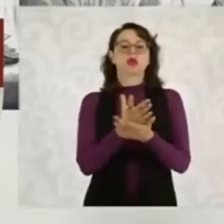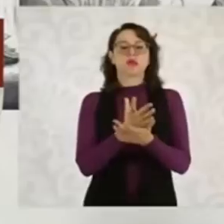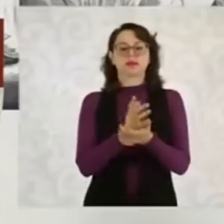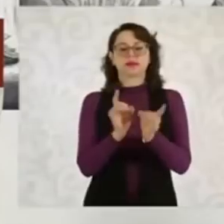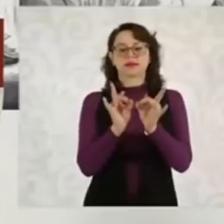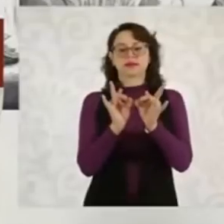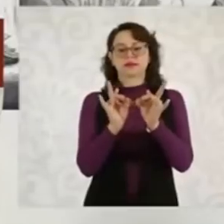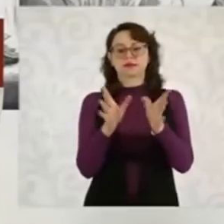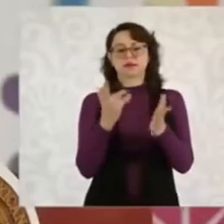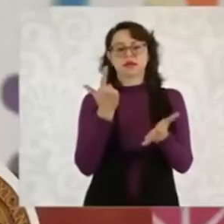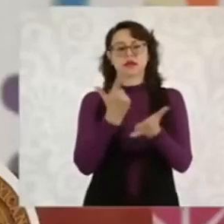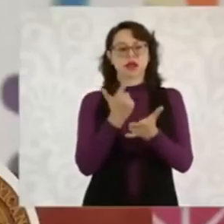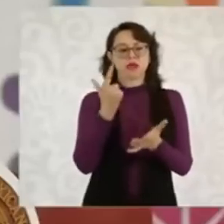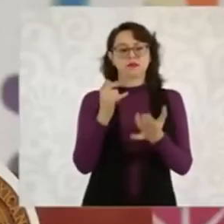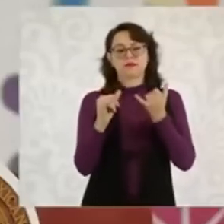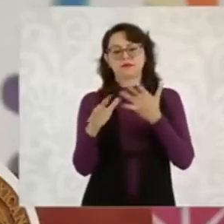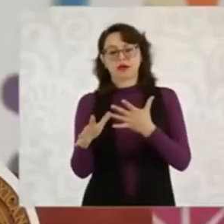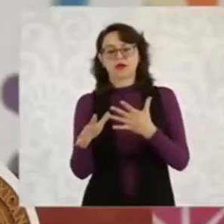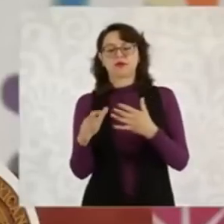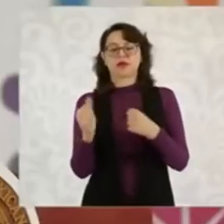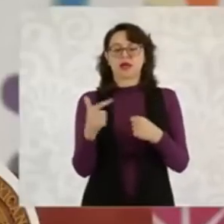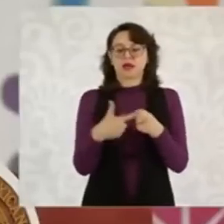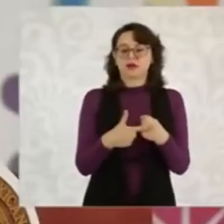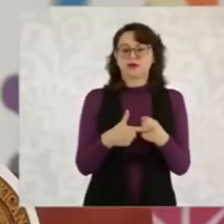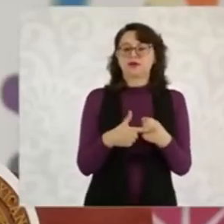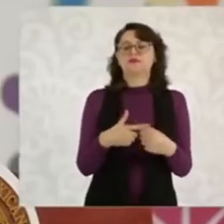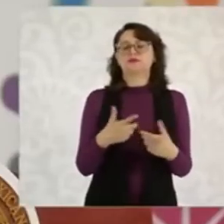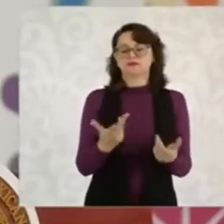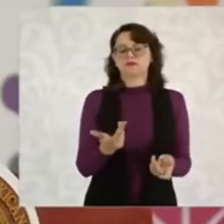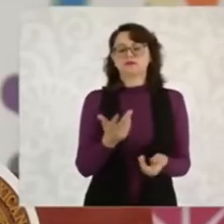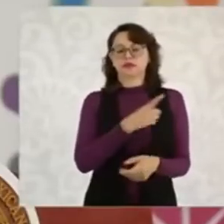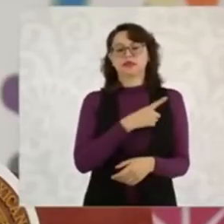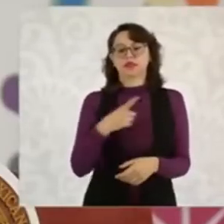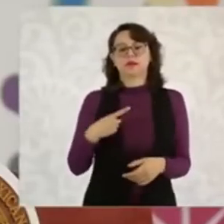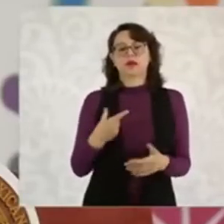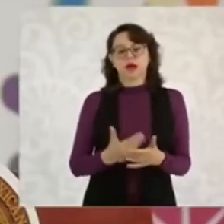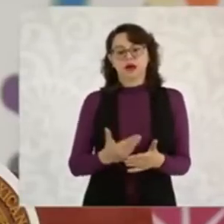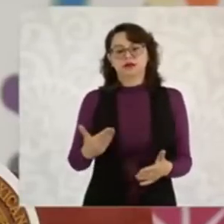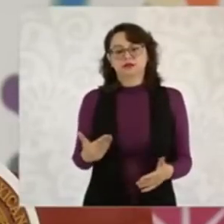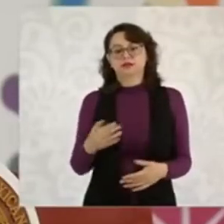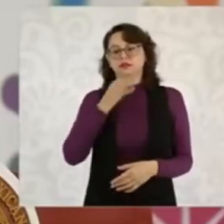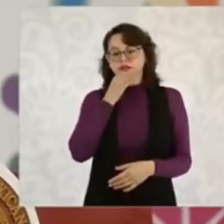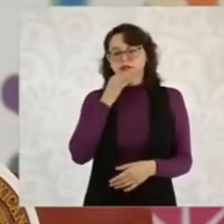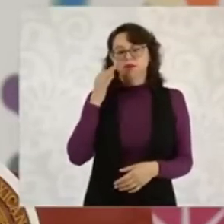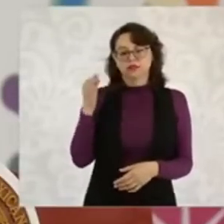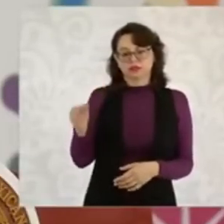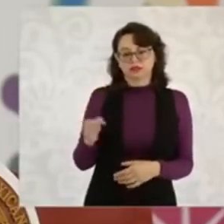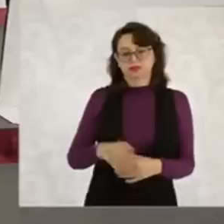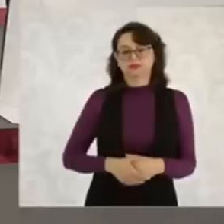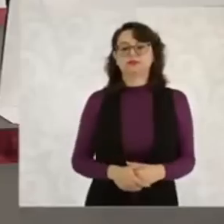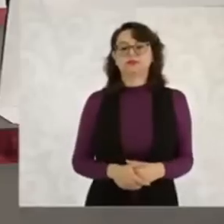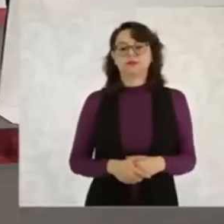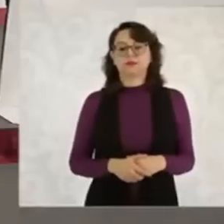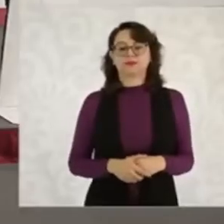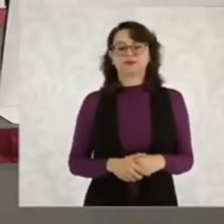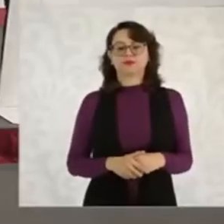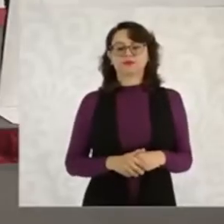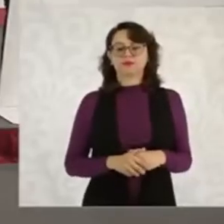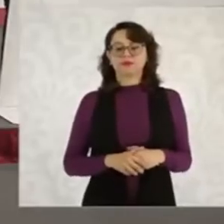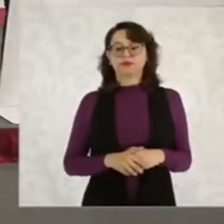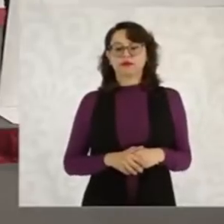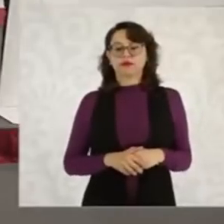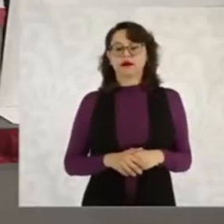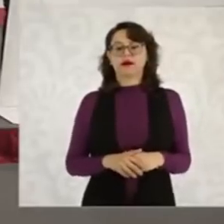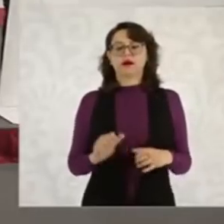de seguridad y siempre deberá notificarse de manera muy clara y con justificación. Y algo también muy importante